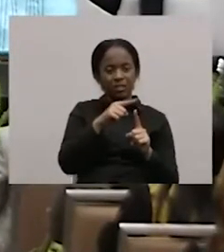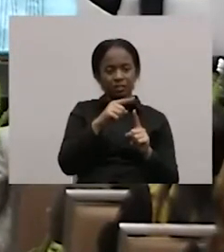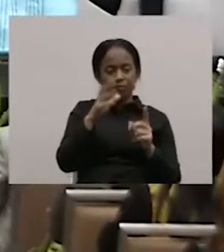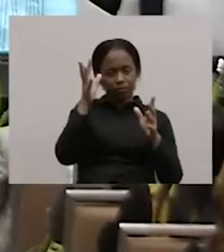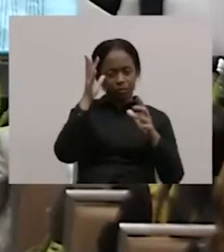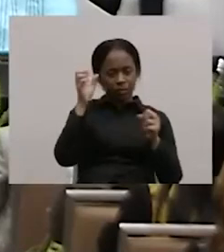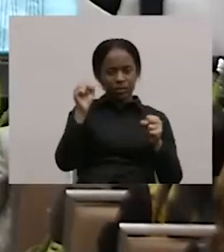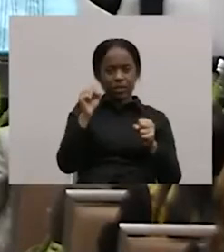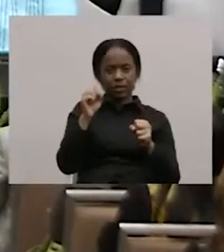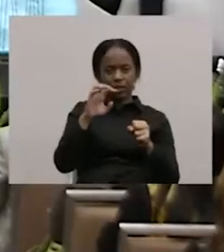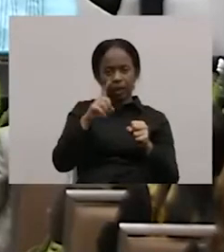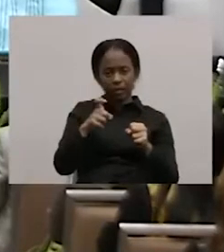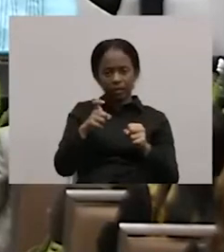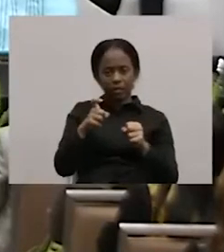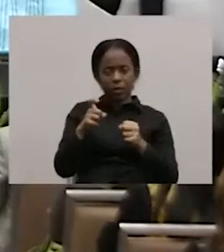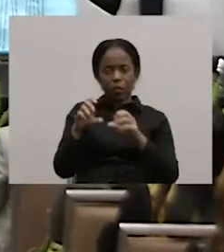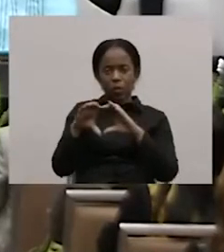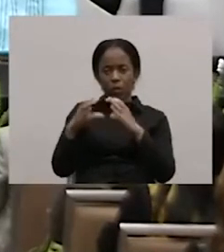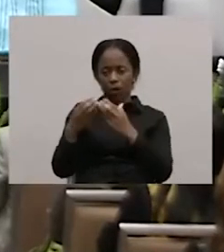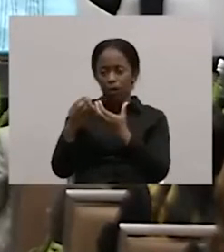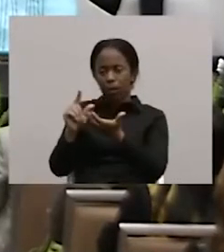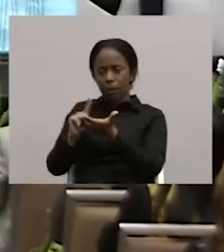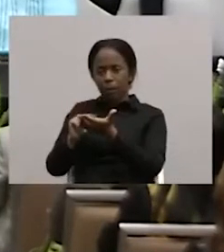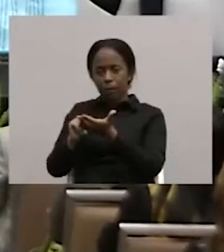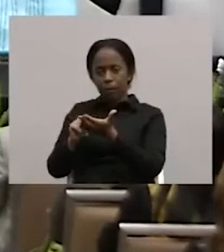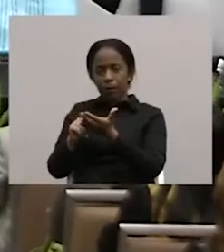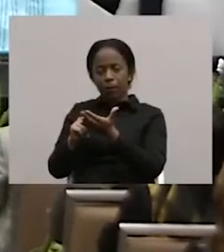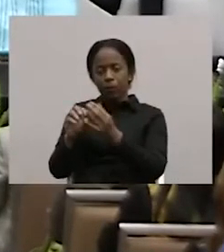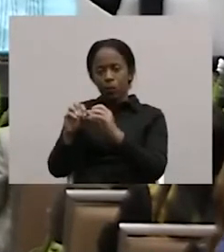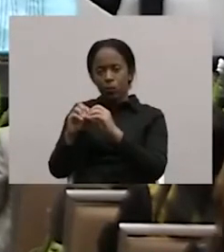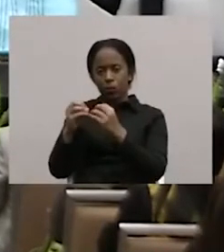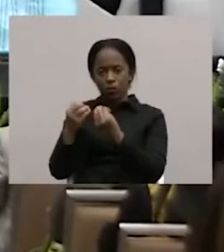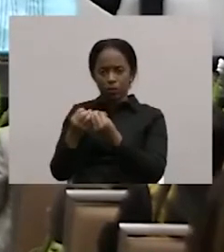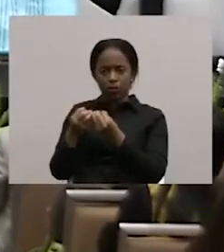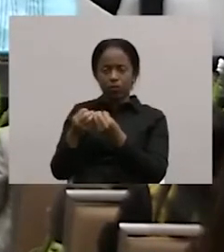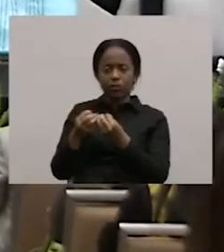Periodistas, ¿cierto? Si no me equivoco. Vamos.